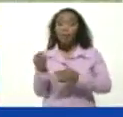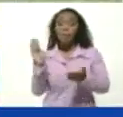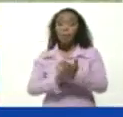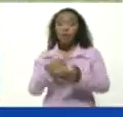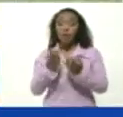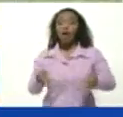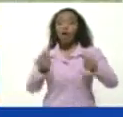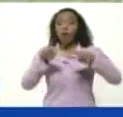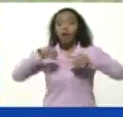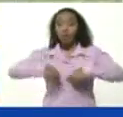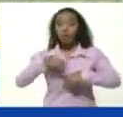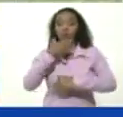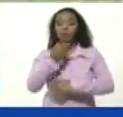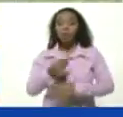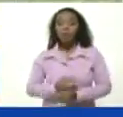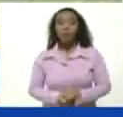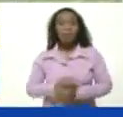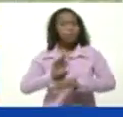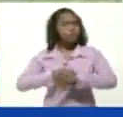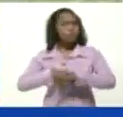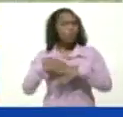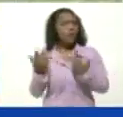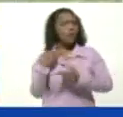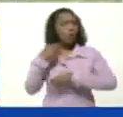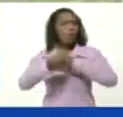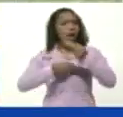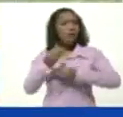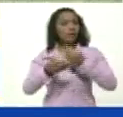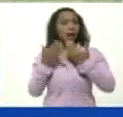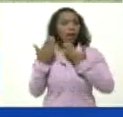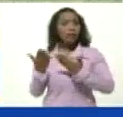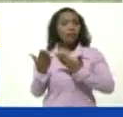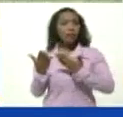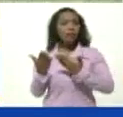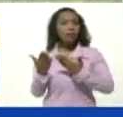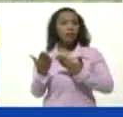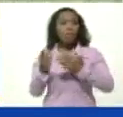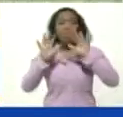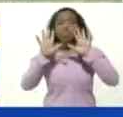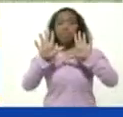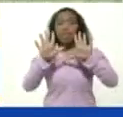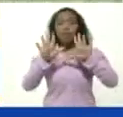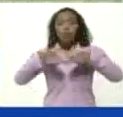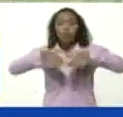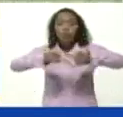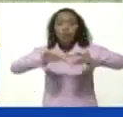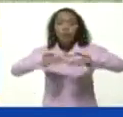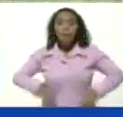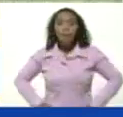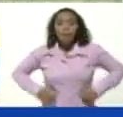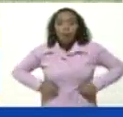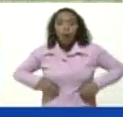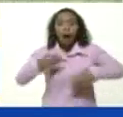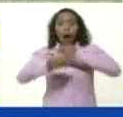diciembre. Porque entonces si vas a hacer 10 pantalones, haces